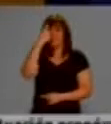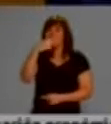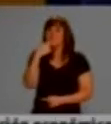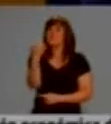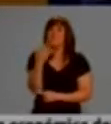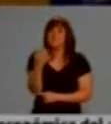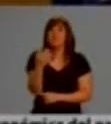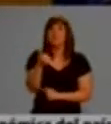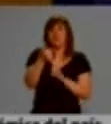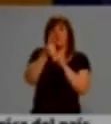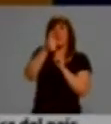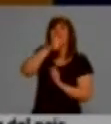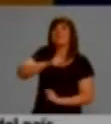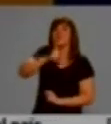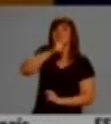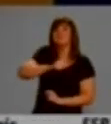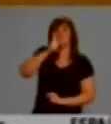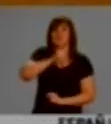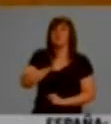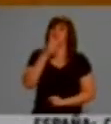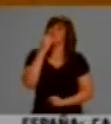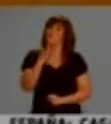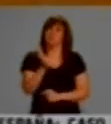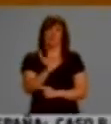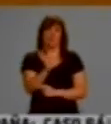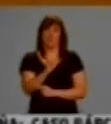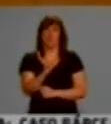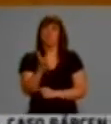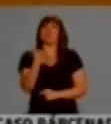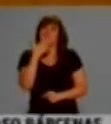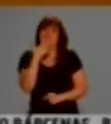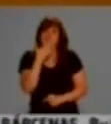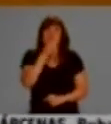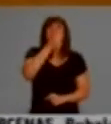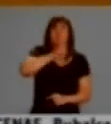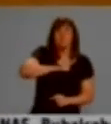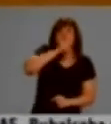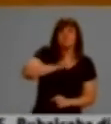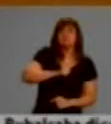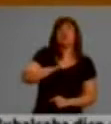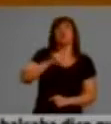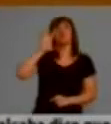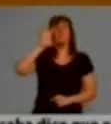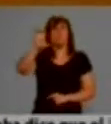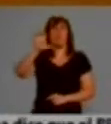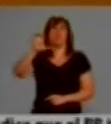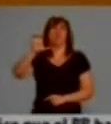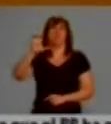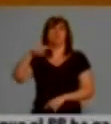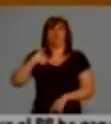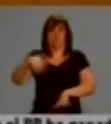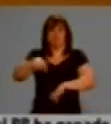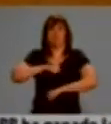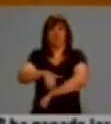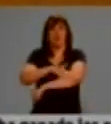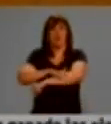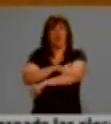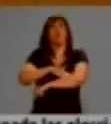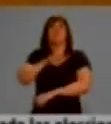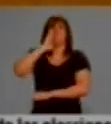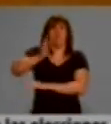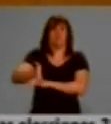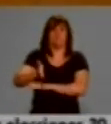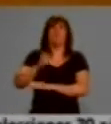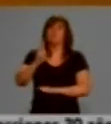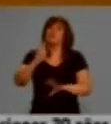que la resistencia no es buena cosa cuando resistiendo se hace daño al país que uno gobierna. y esa